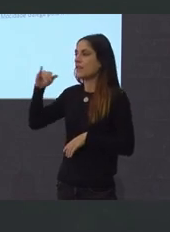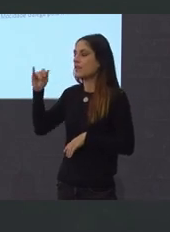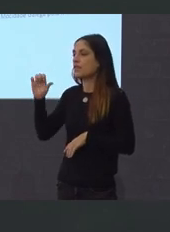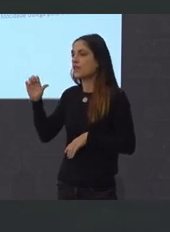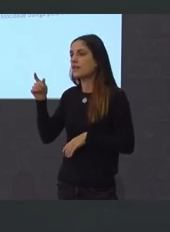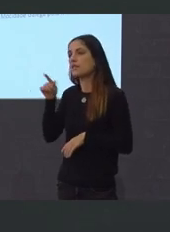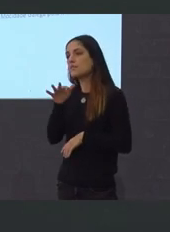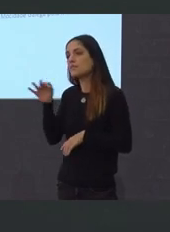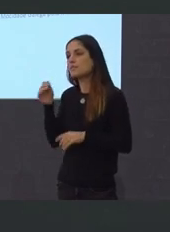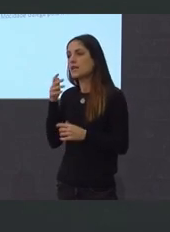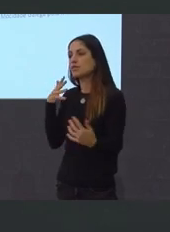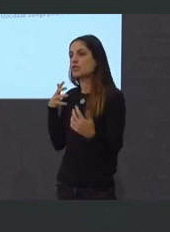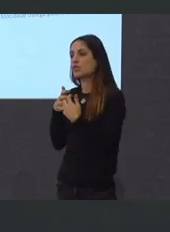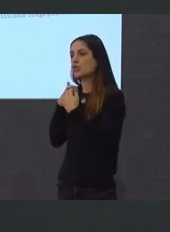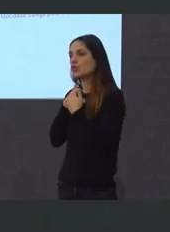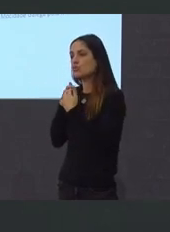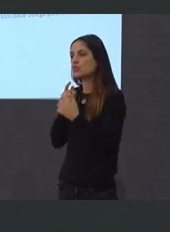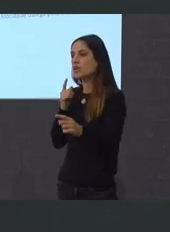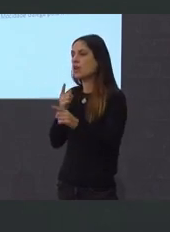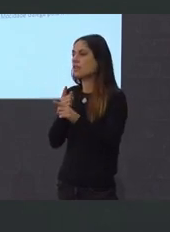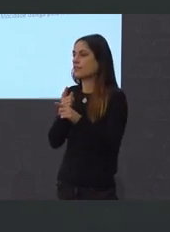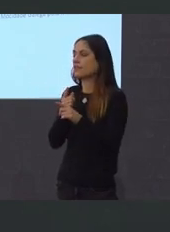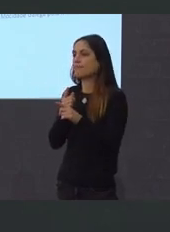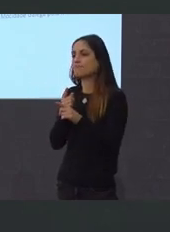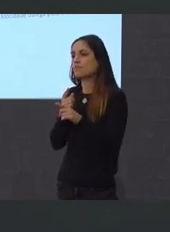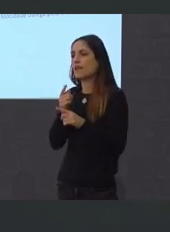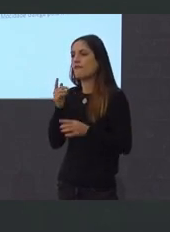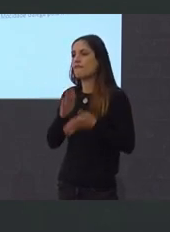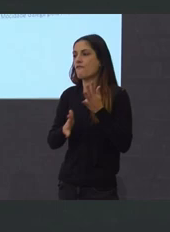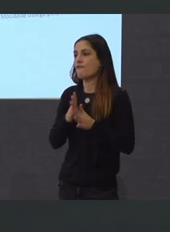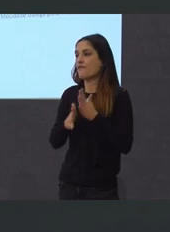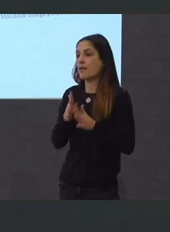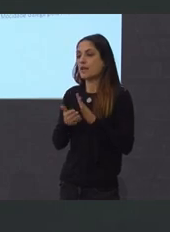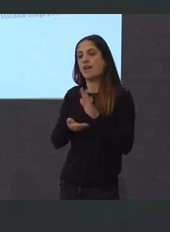arredor de sacar a fábrica da nosa ría.